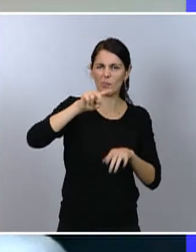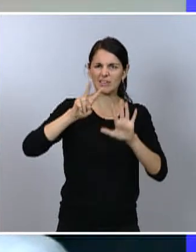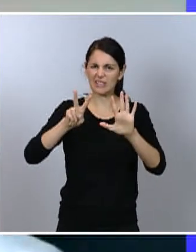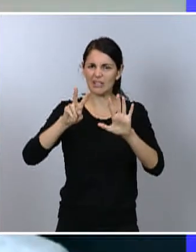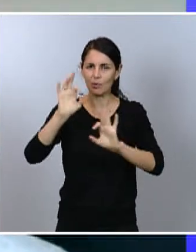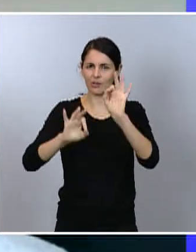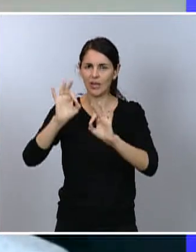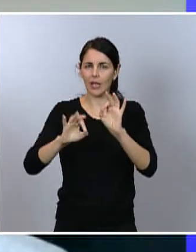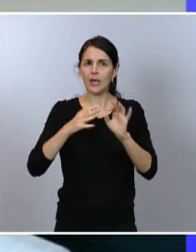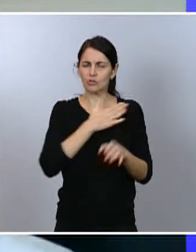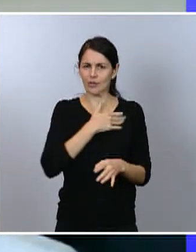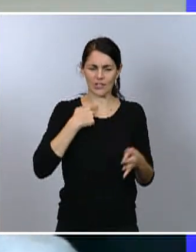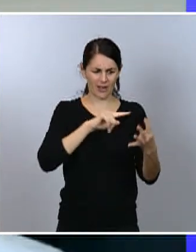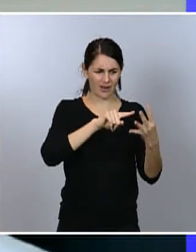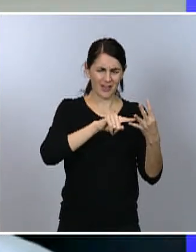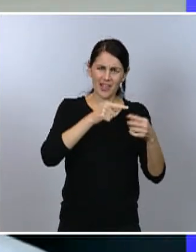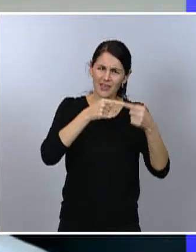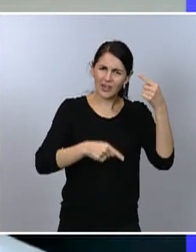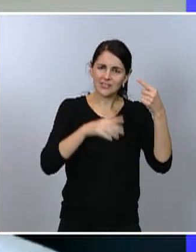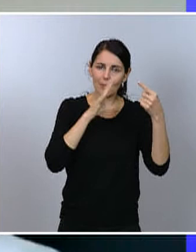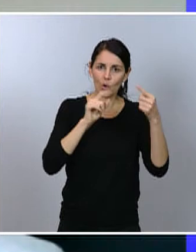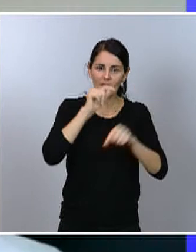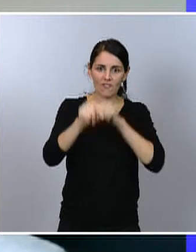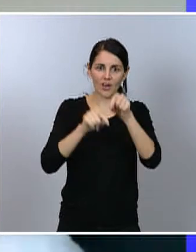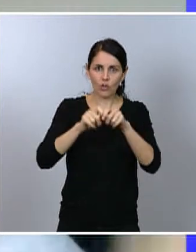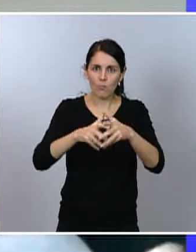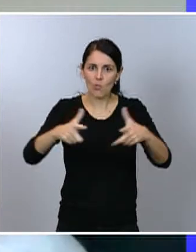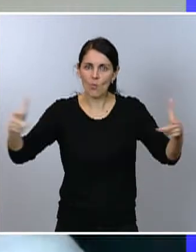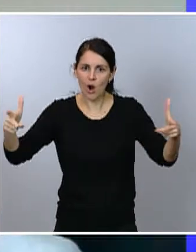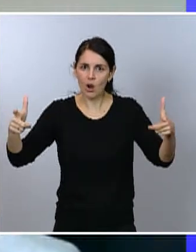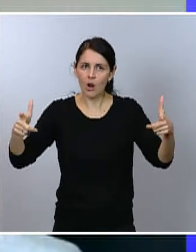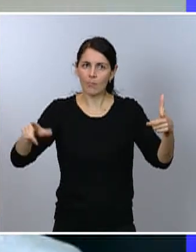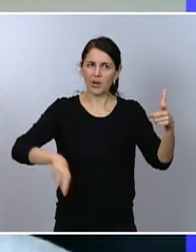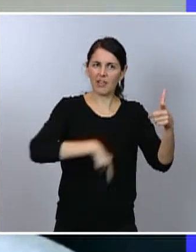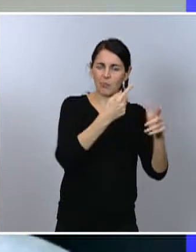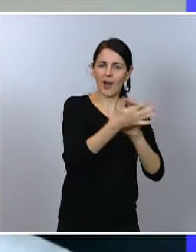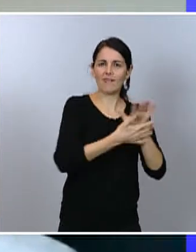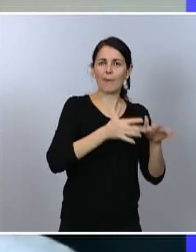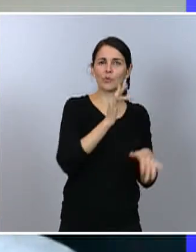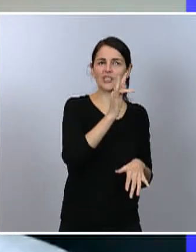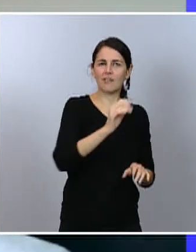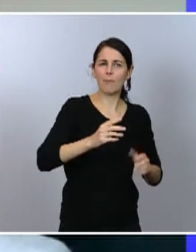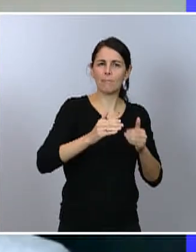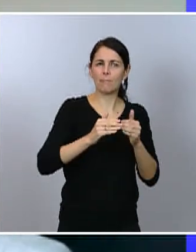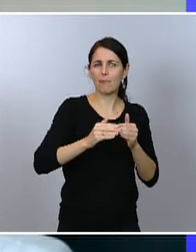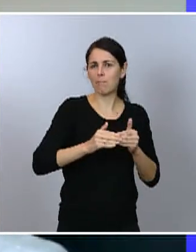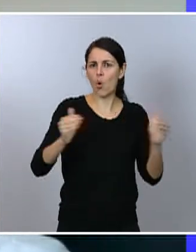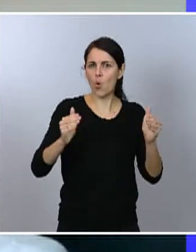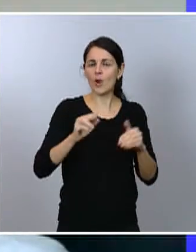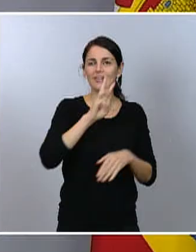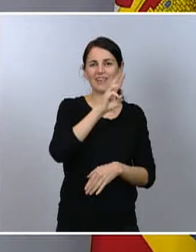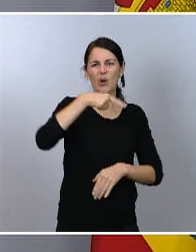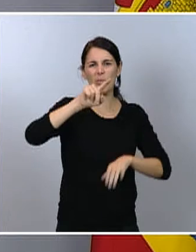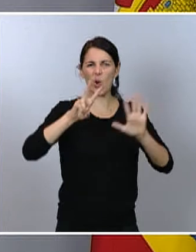también ha dicho, por otro lado, que positivas por primera vez hay un 3,8 y ahí ese dato no acaba de cuadrarme. Era para ver si lo podrían aclarar.